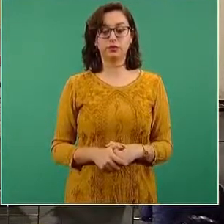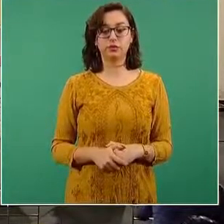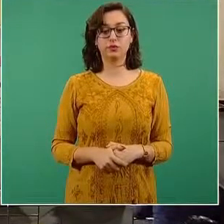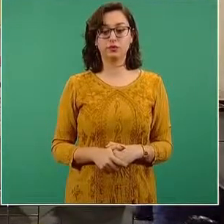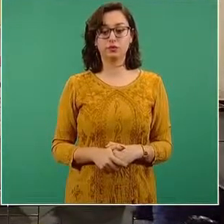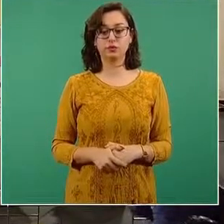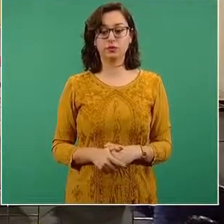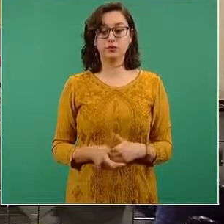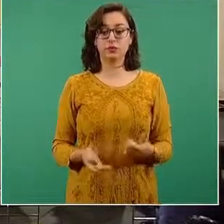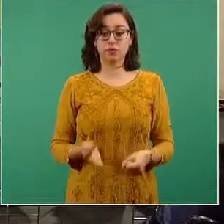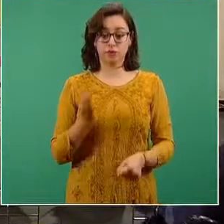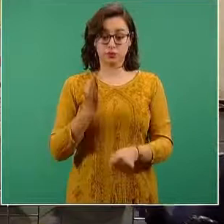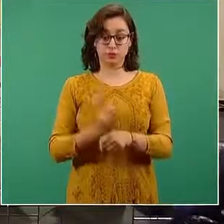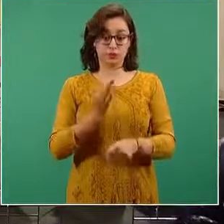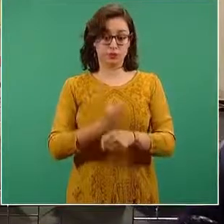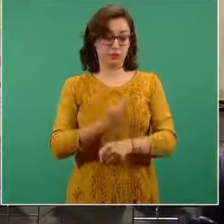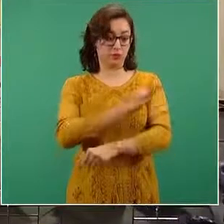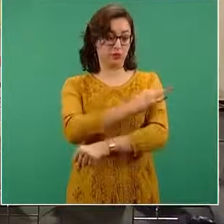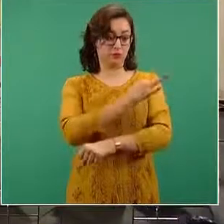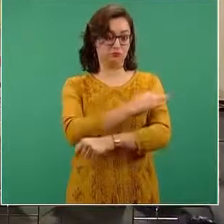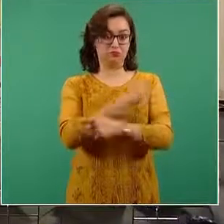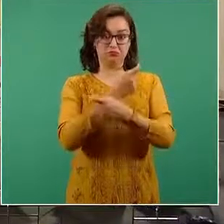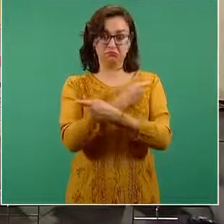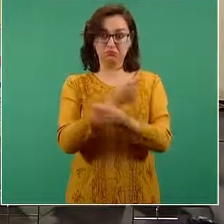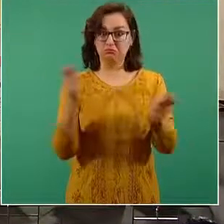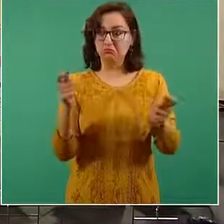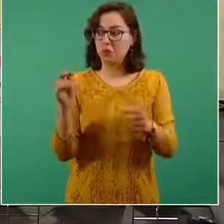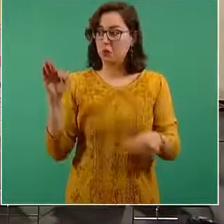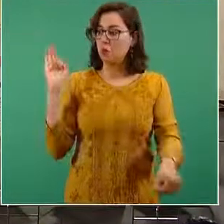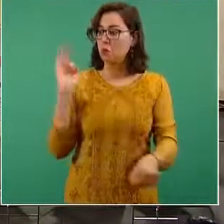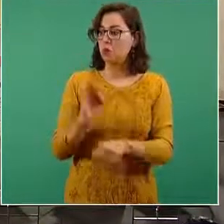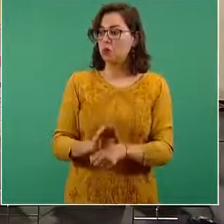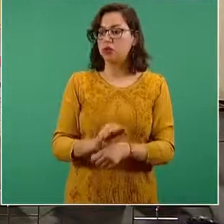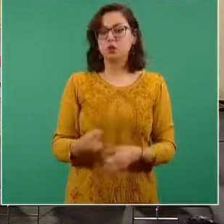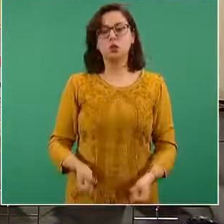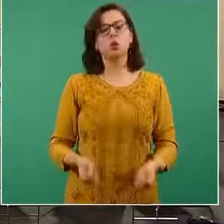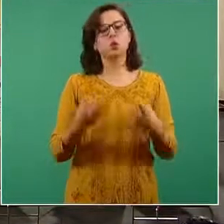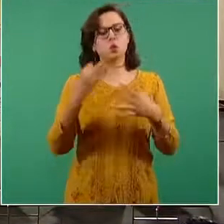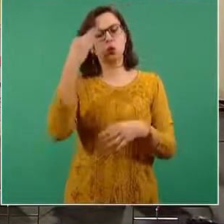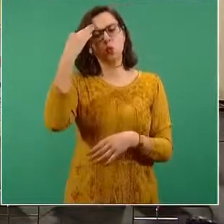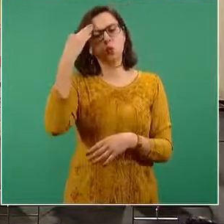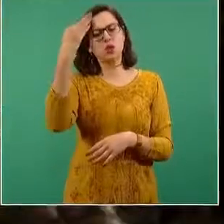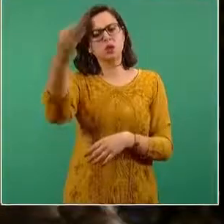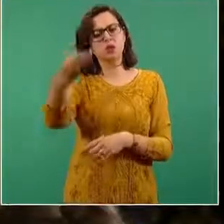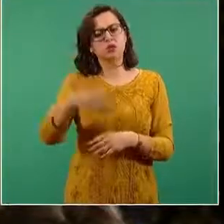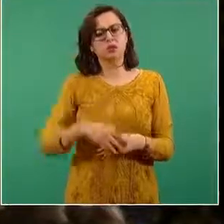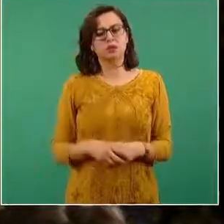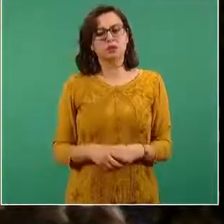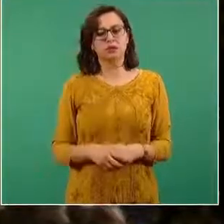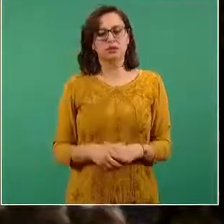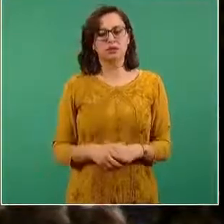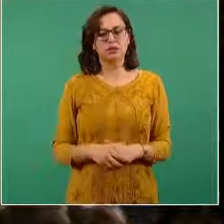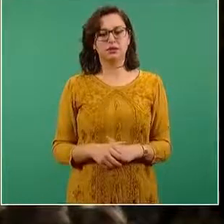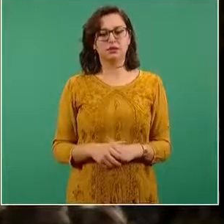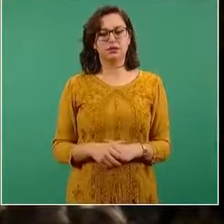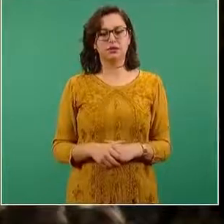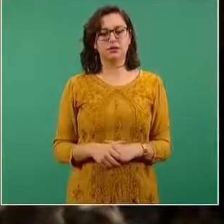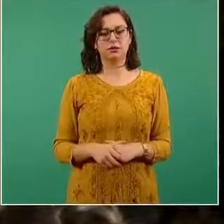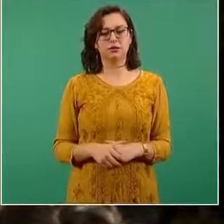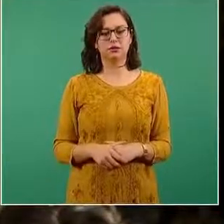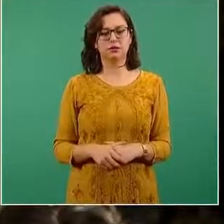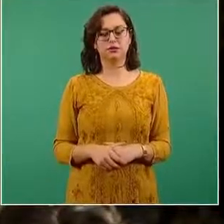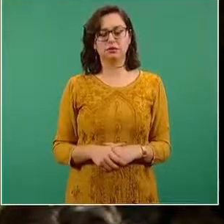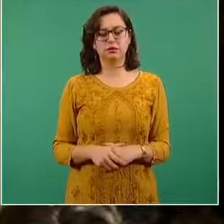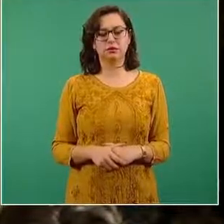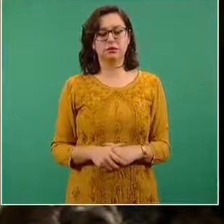están aplicando ahorita, ¿cuánto tiempo nos van a durar para cubrirnos del virus? Y